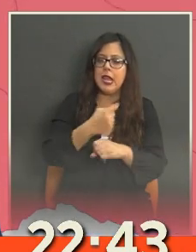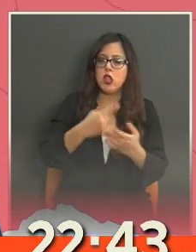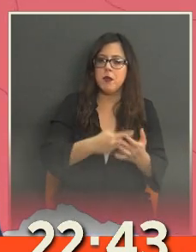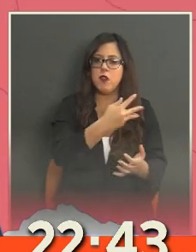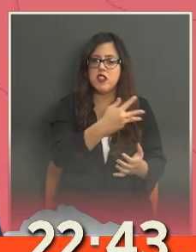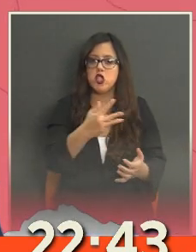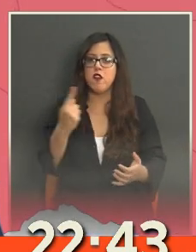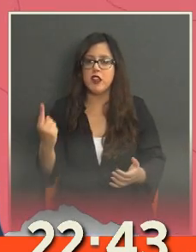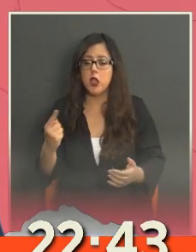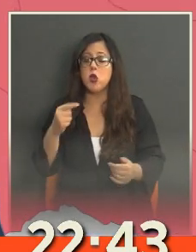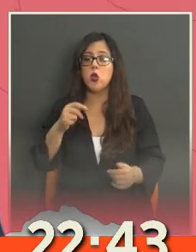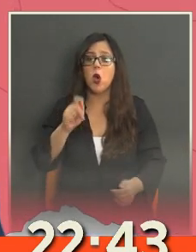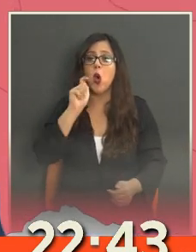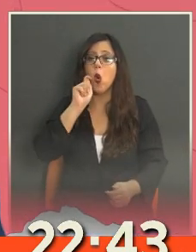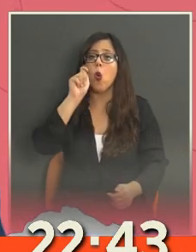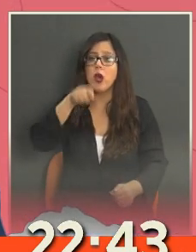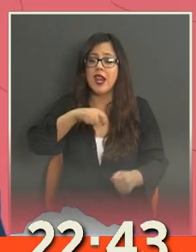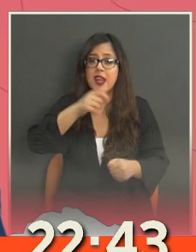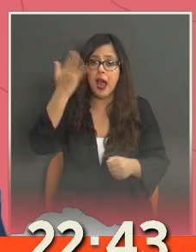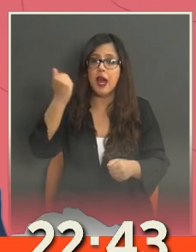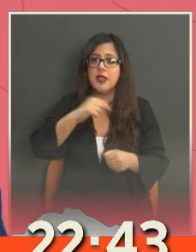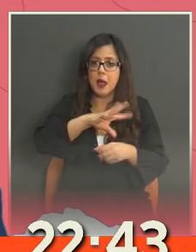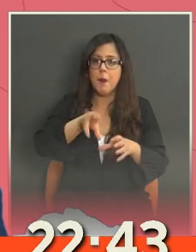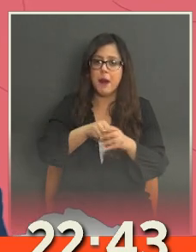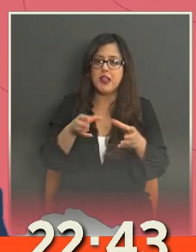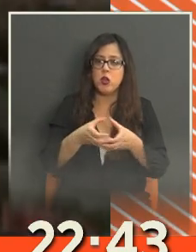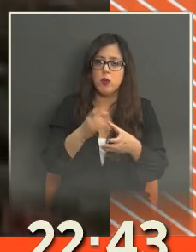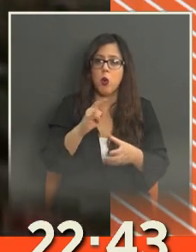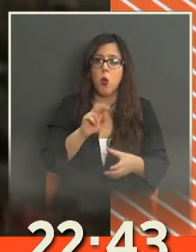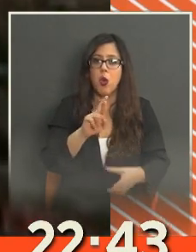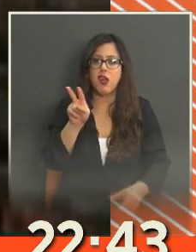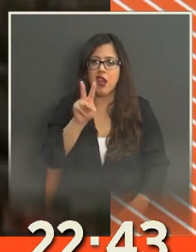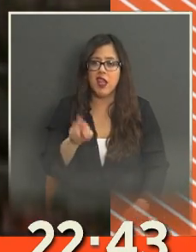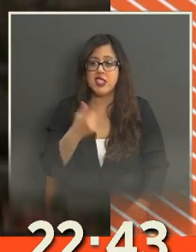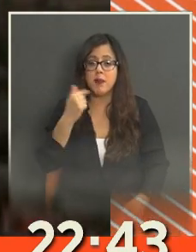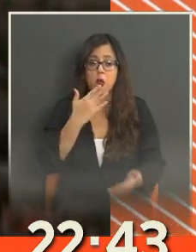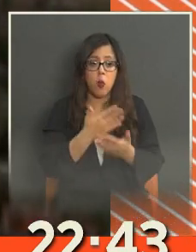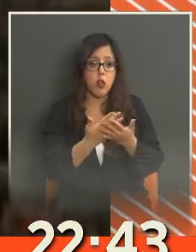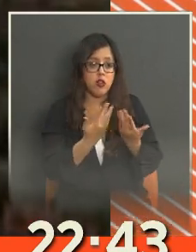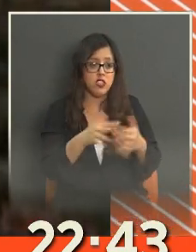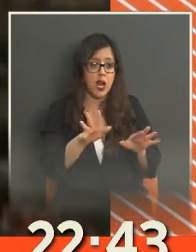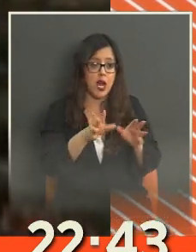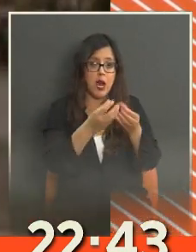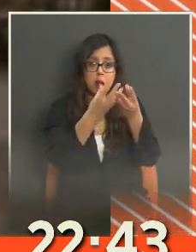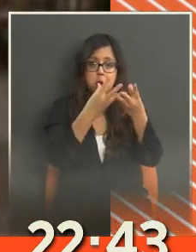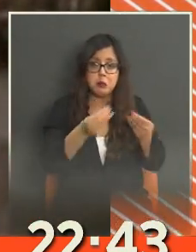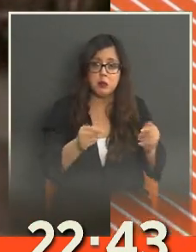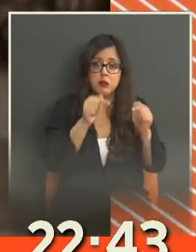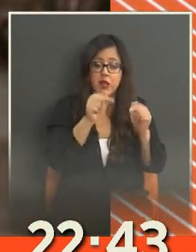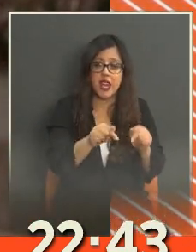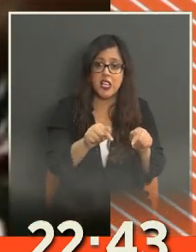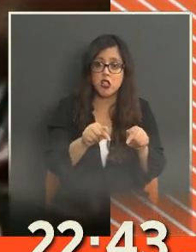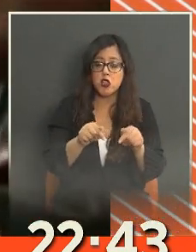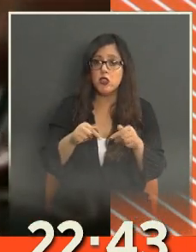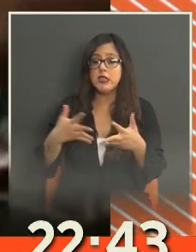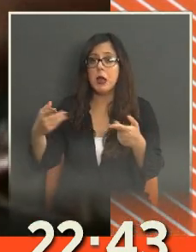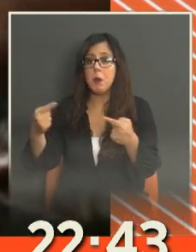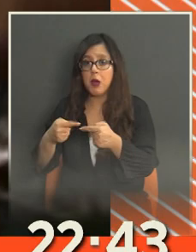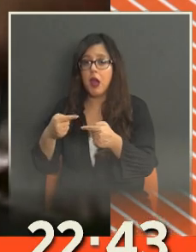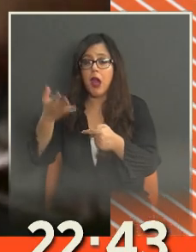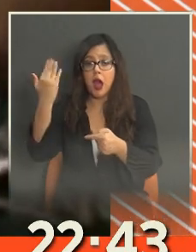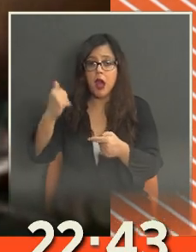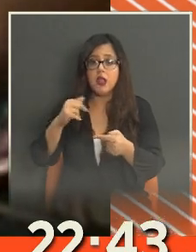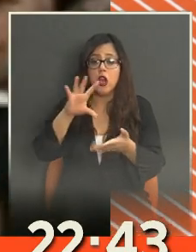crean era parte de la unión soviética pero tras su colapso la potencia que antaño se disputaba el mundo con eeuu quedó